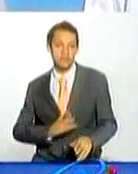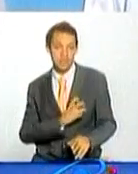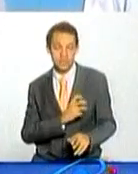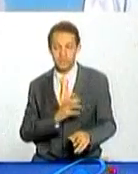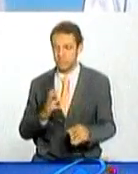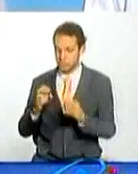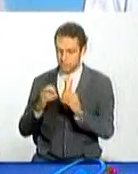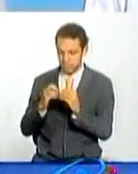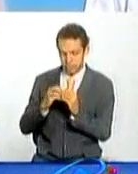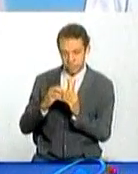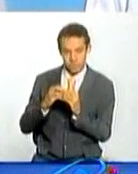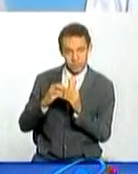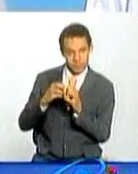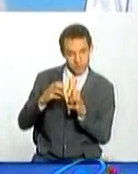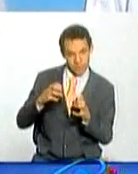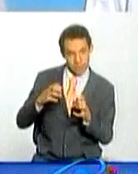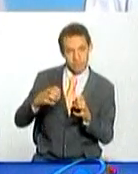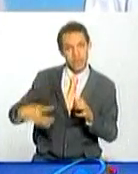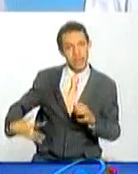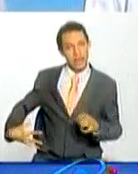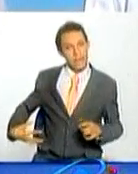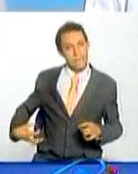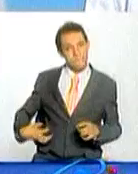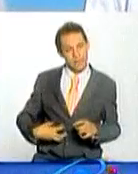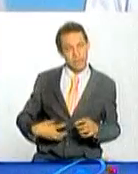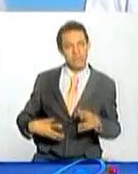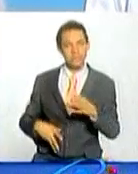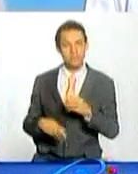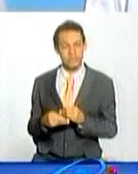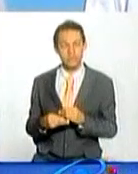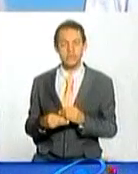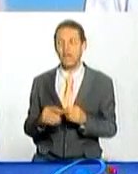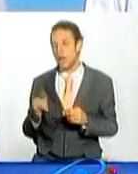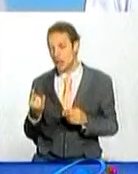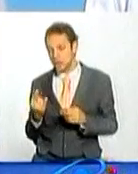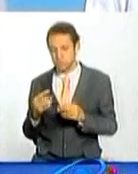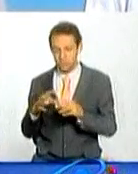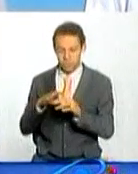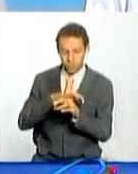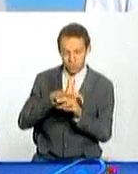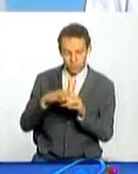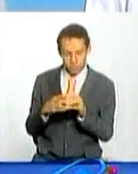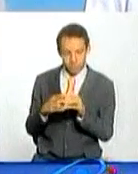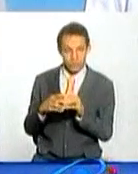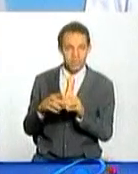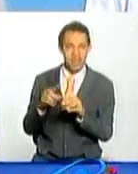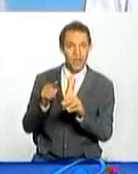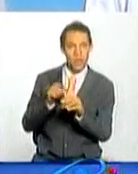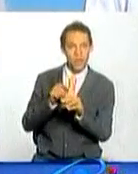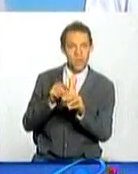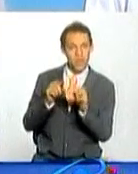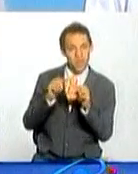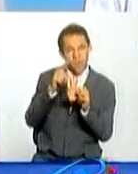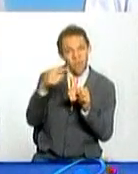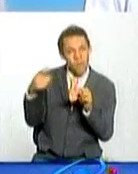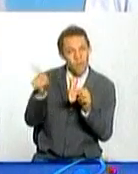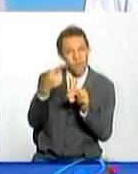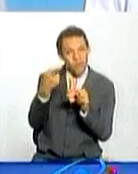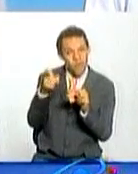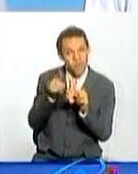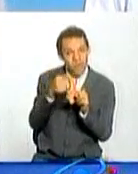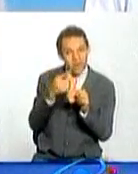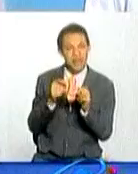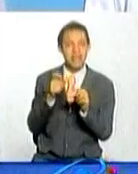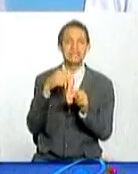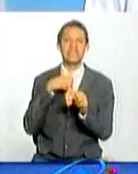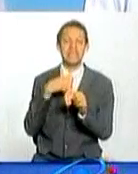parte que es la cabeza del páncreas, el cuerpo del páncreas, y esta es la cola. ¿Sí? Aquí tenemos otras